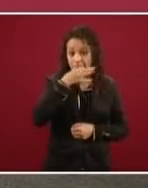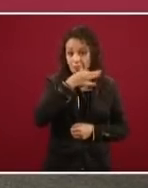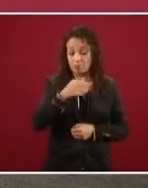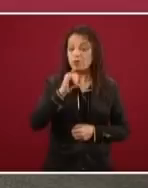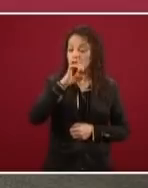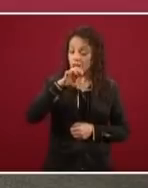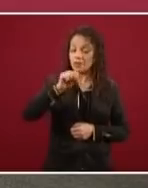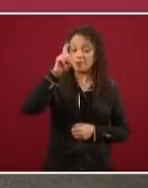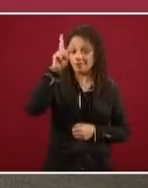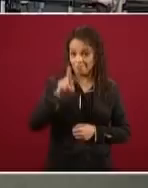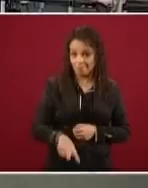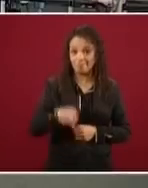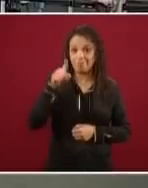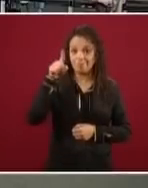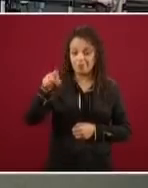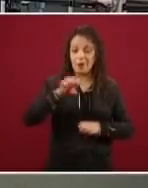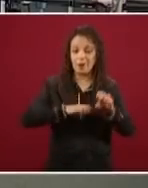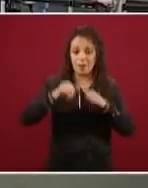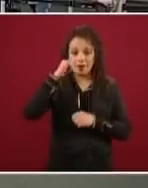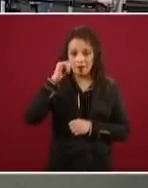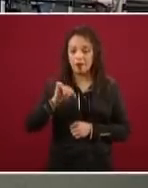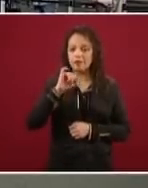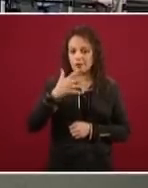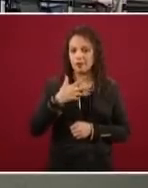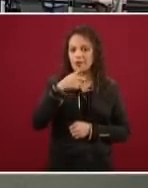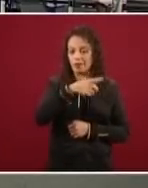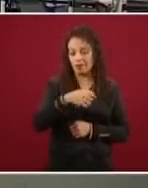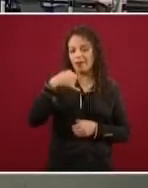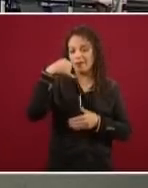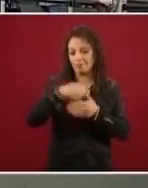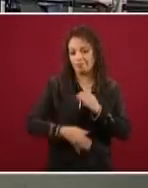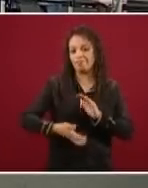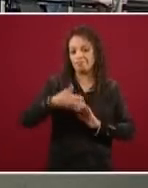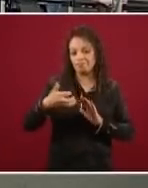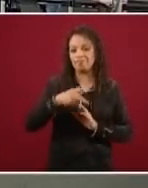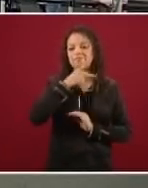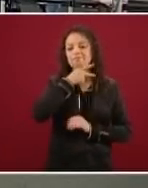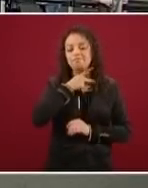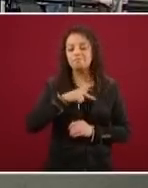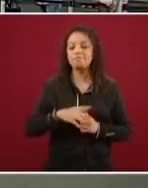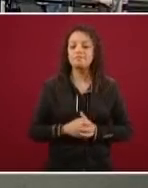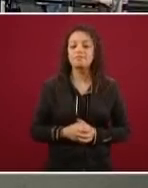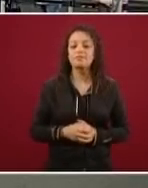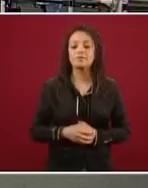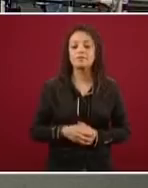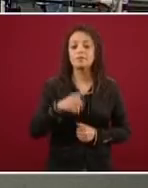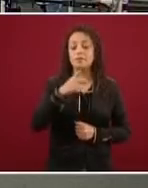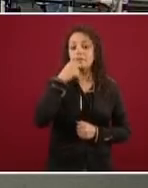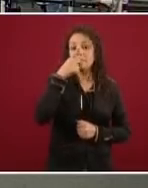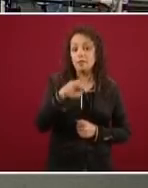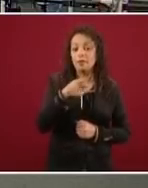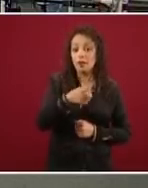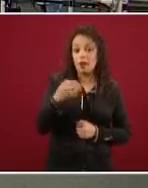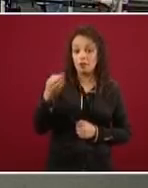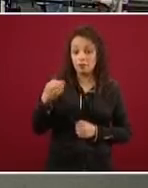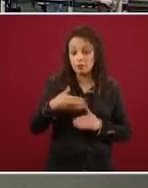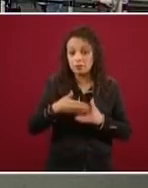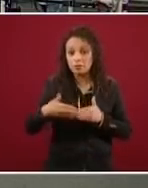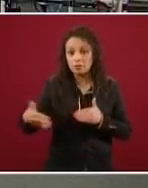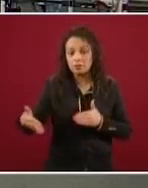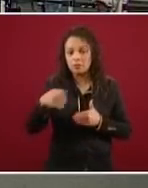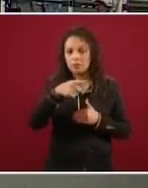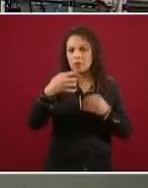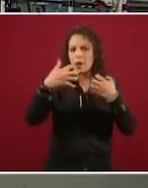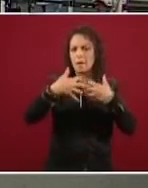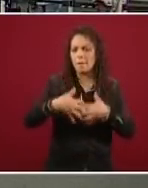estaba extrayendo petróleo sobre los arranques de los proyectos de infraestructura que nos dijo que en febrero y estamos trabajando